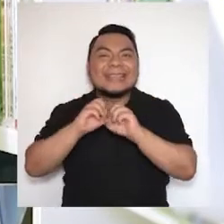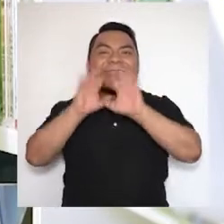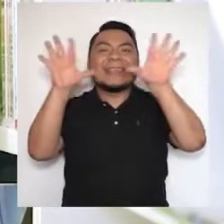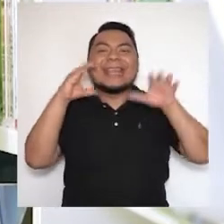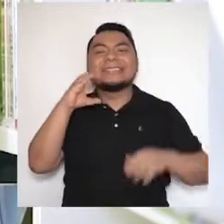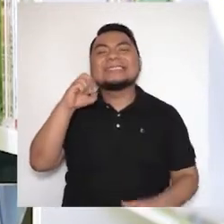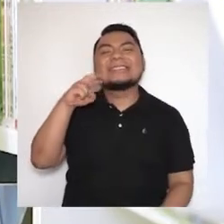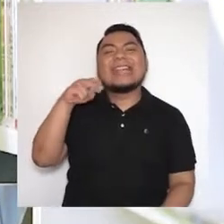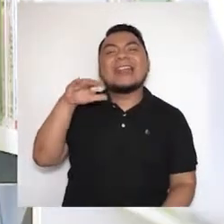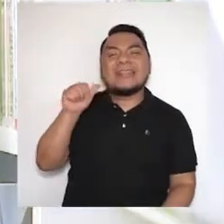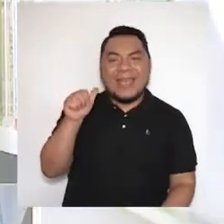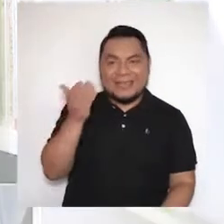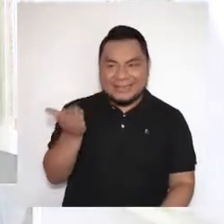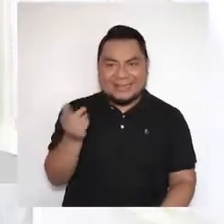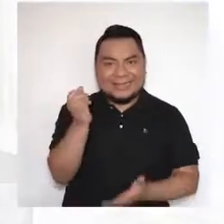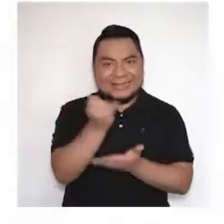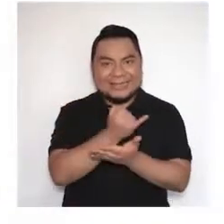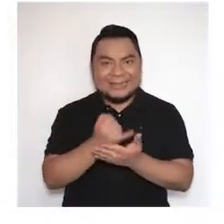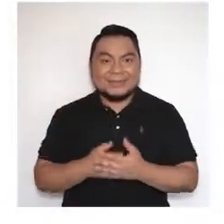Guardia.